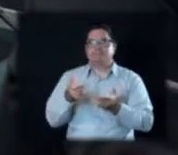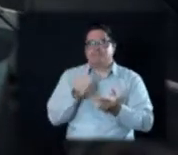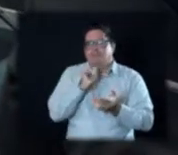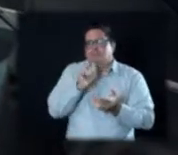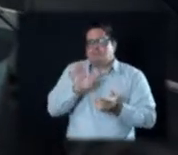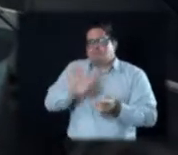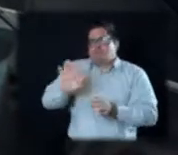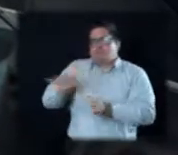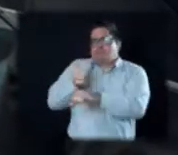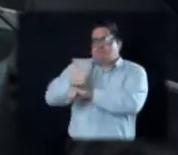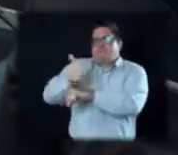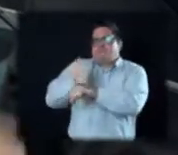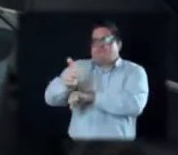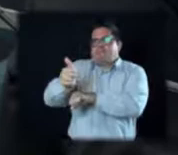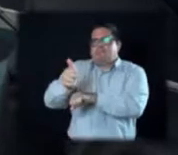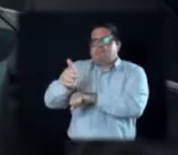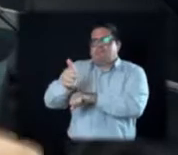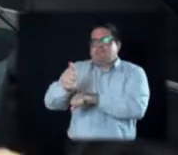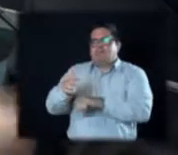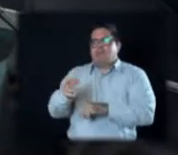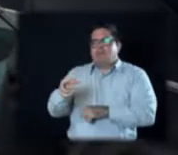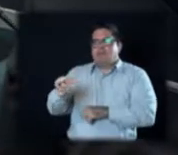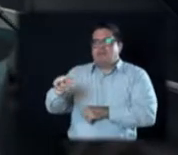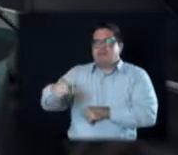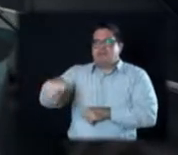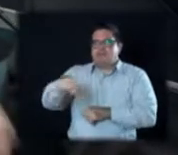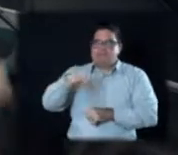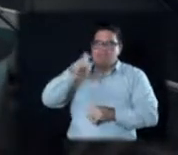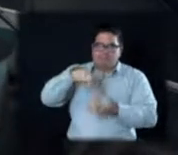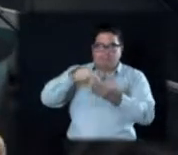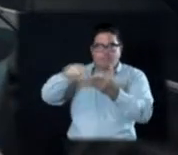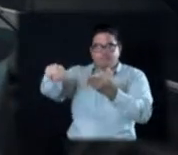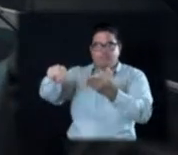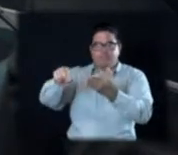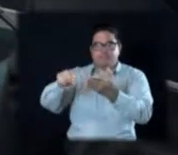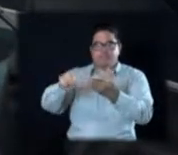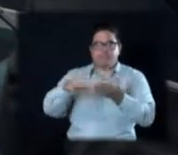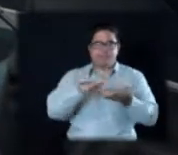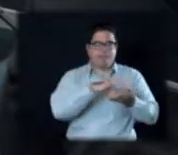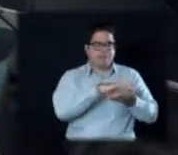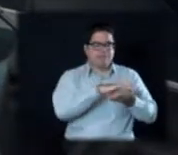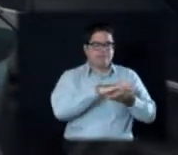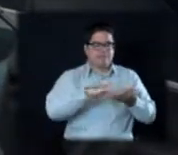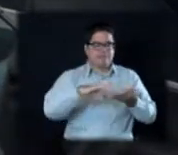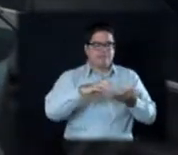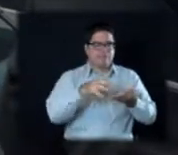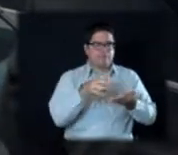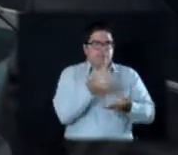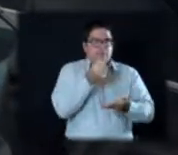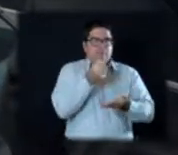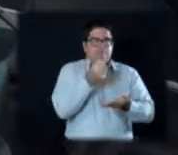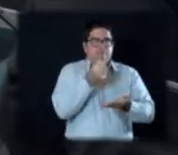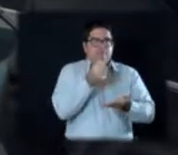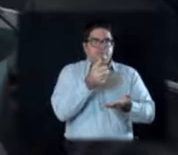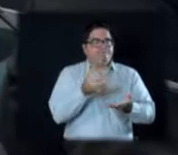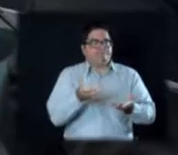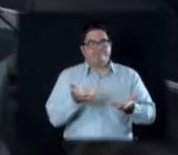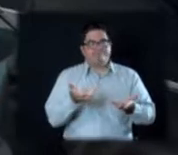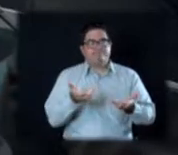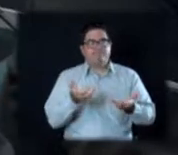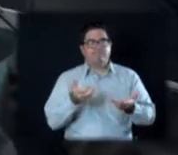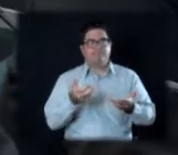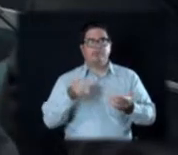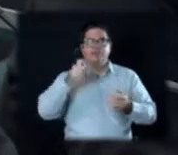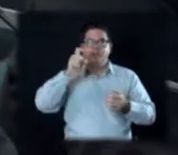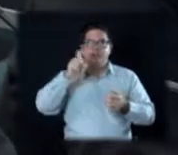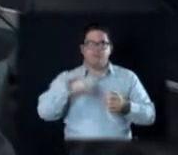comillas, su culpa que el gobierno no maneje sus finanzas correctamente. Así que ese botón presupuestario está apagado.